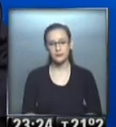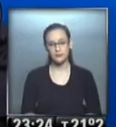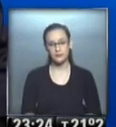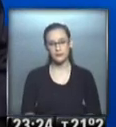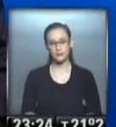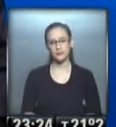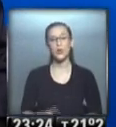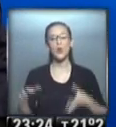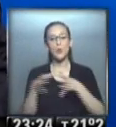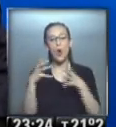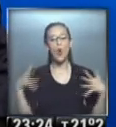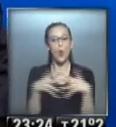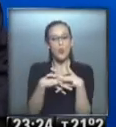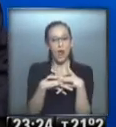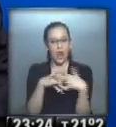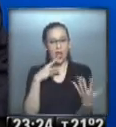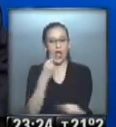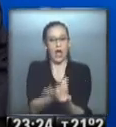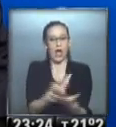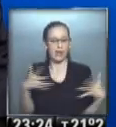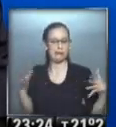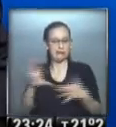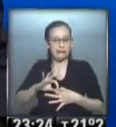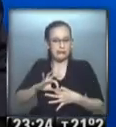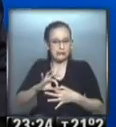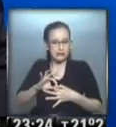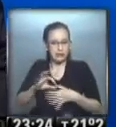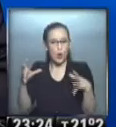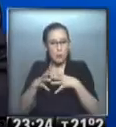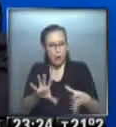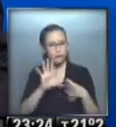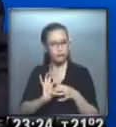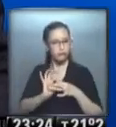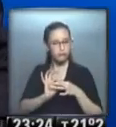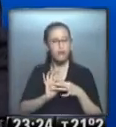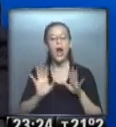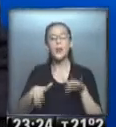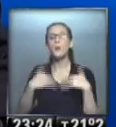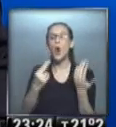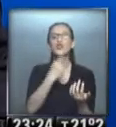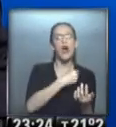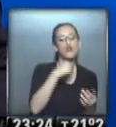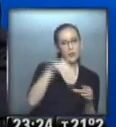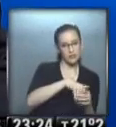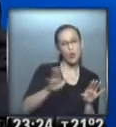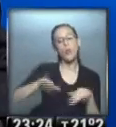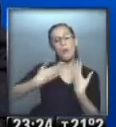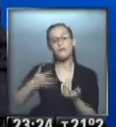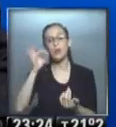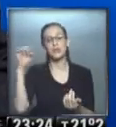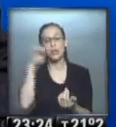El Frente UNE, que se presentó como una alianza electoral para las primarias, luego para las